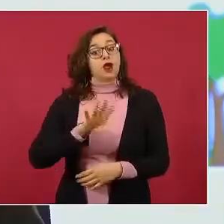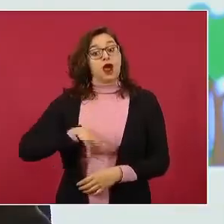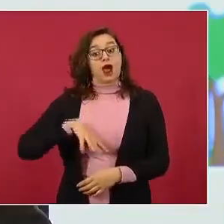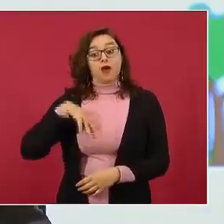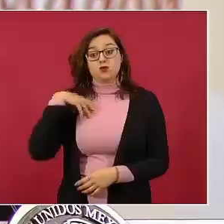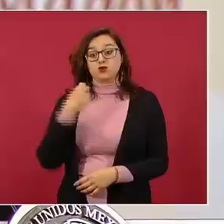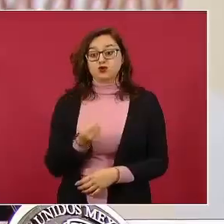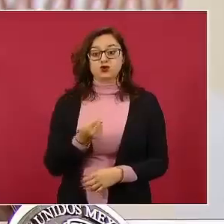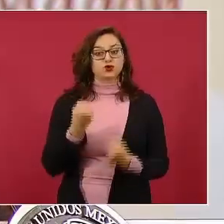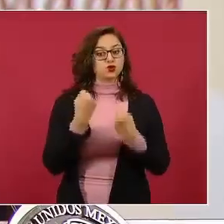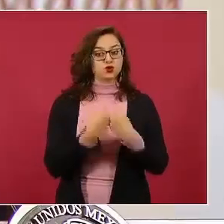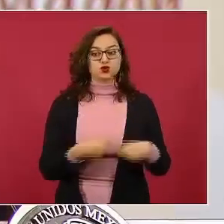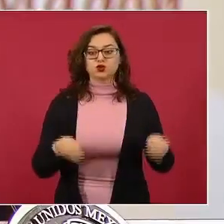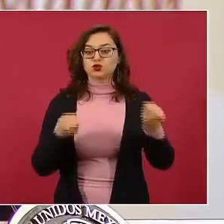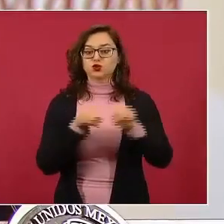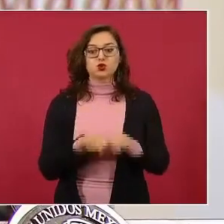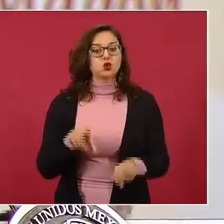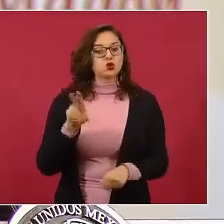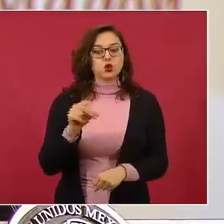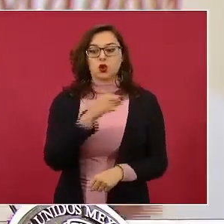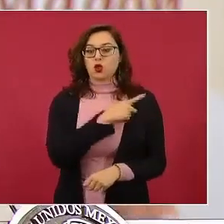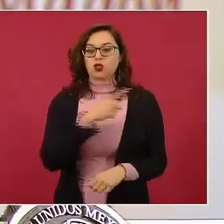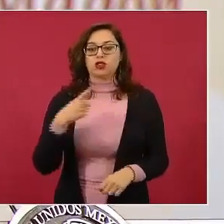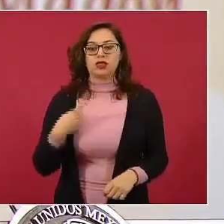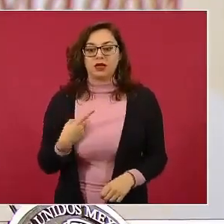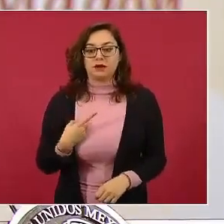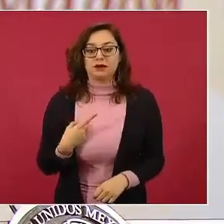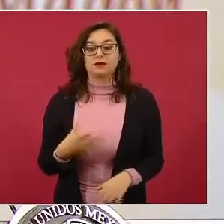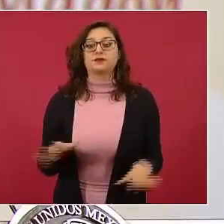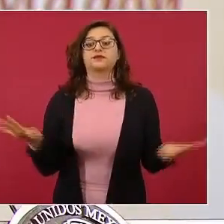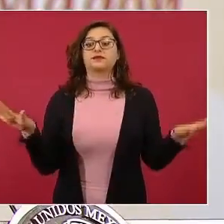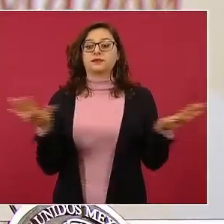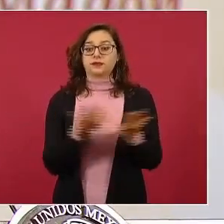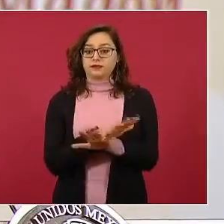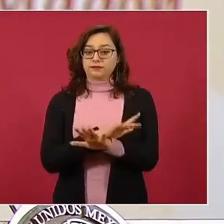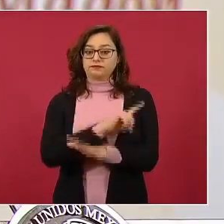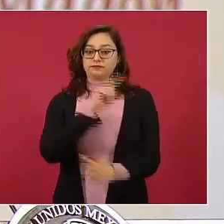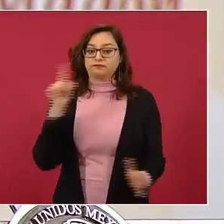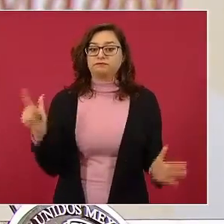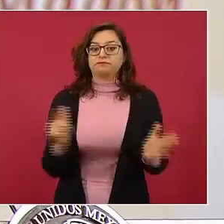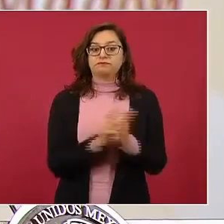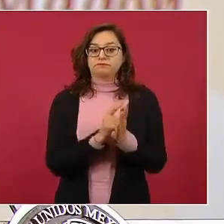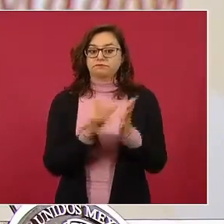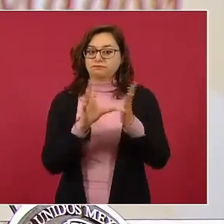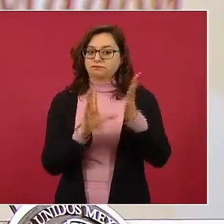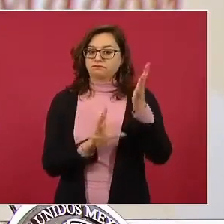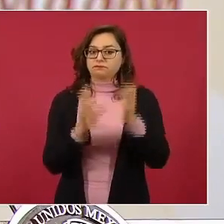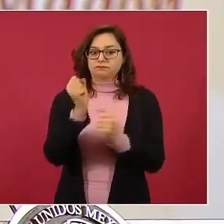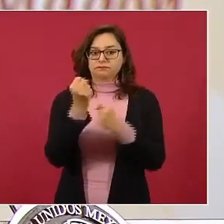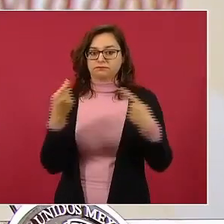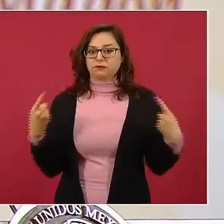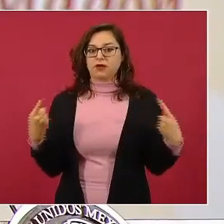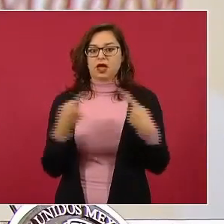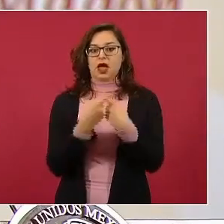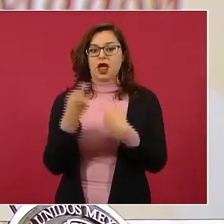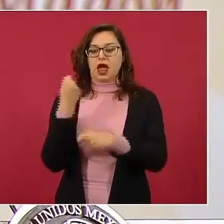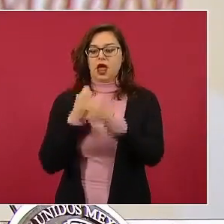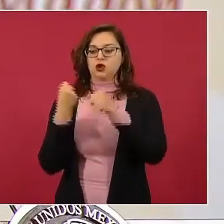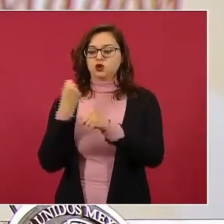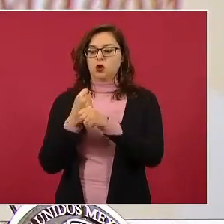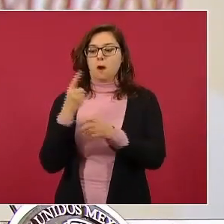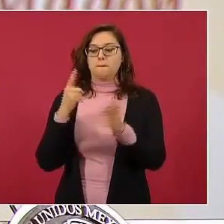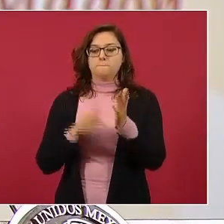tecnicismo y abusando de una modificación a la ley inconstitucional para nosotros en